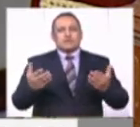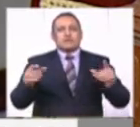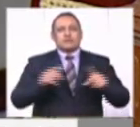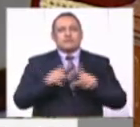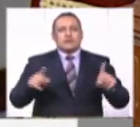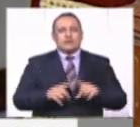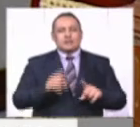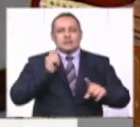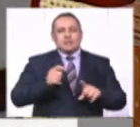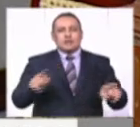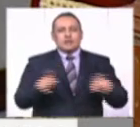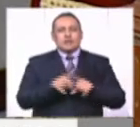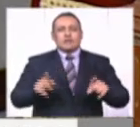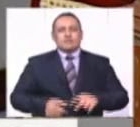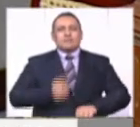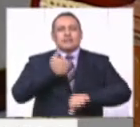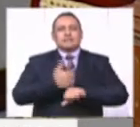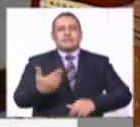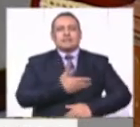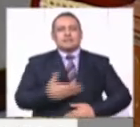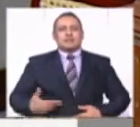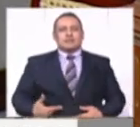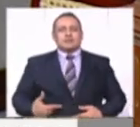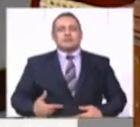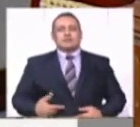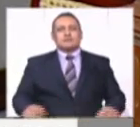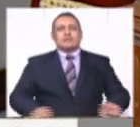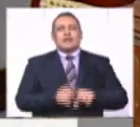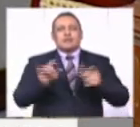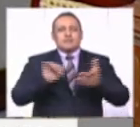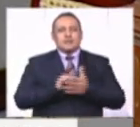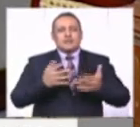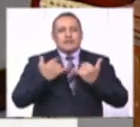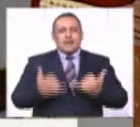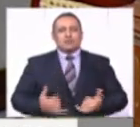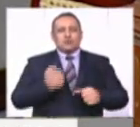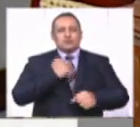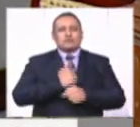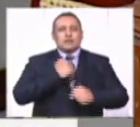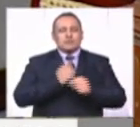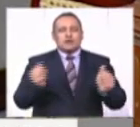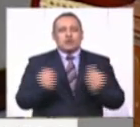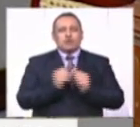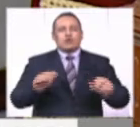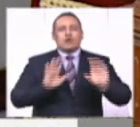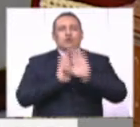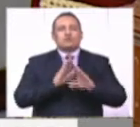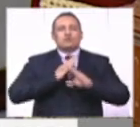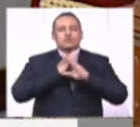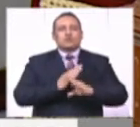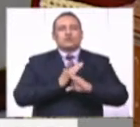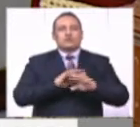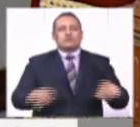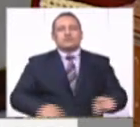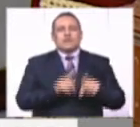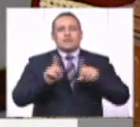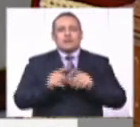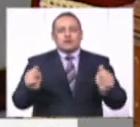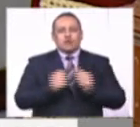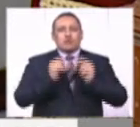magistrados por su intermedio presidente los que actuaron en contra de la Constitución con